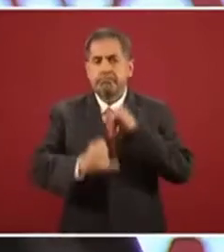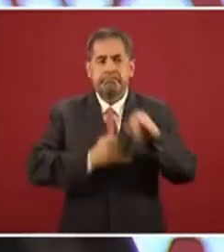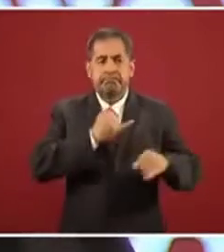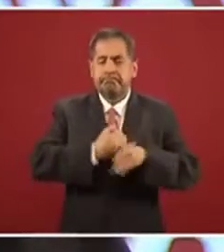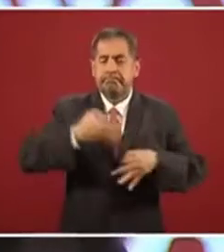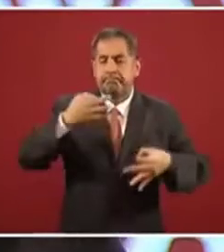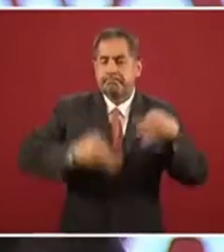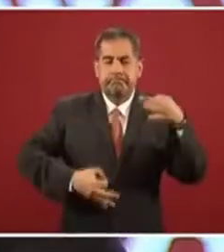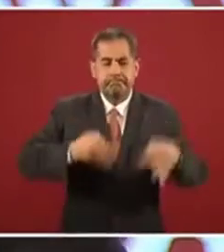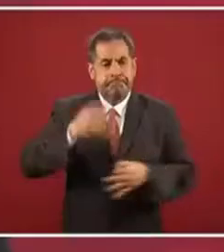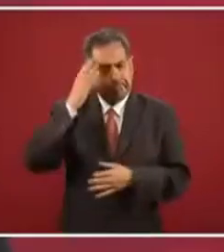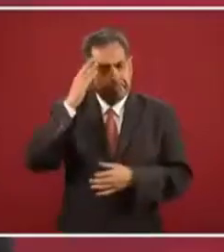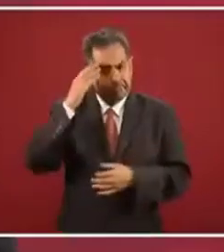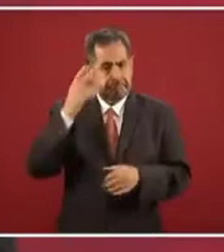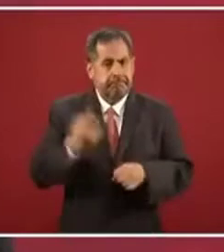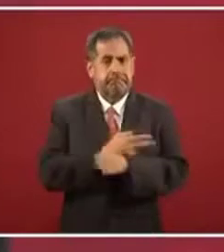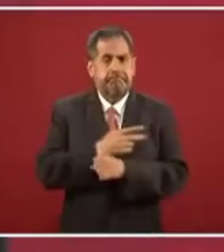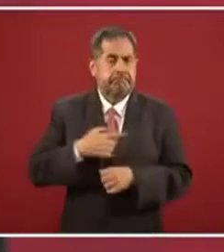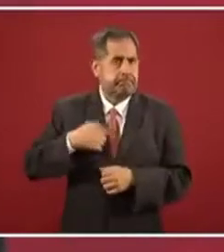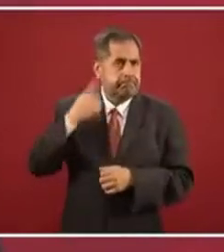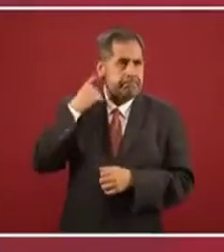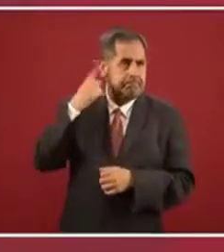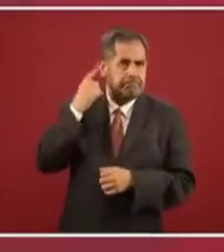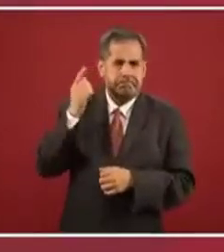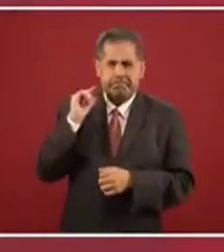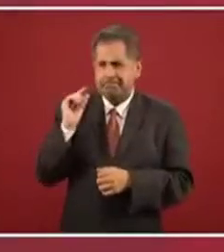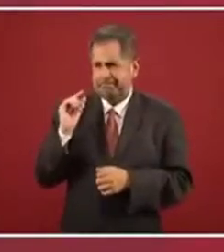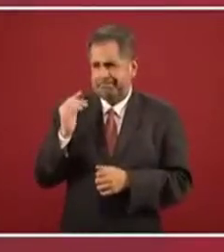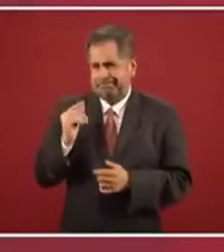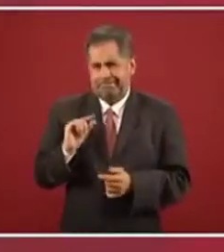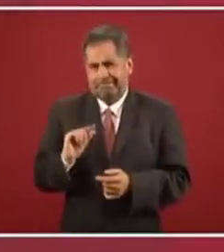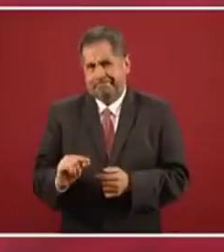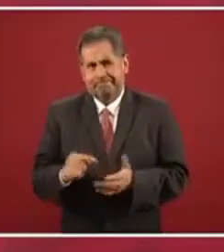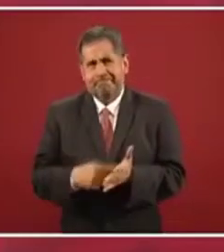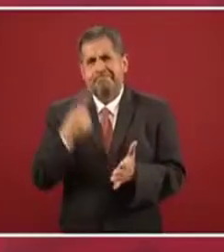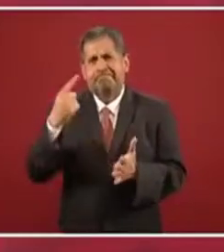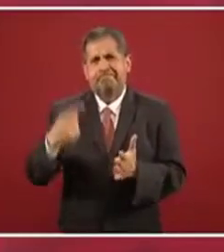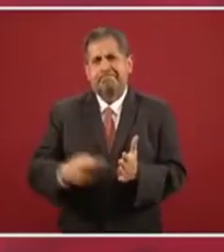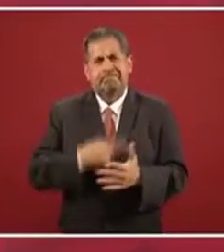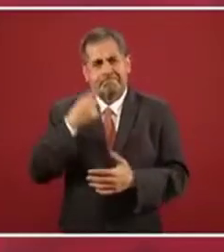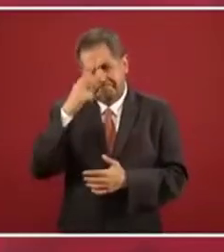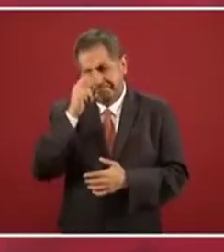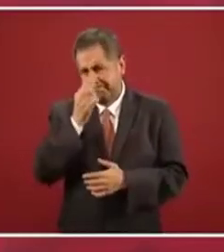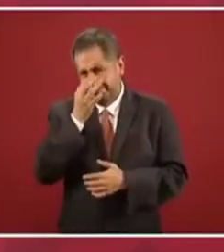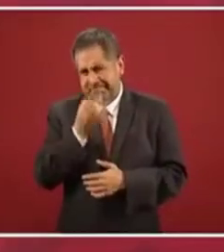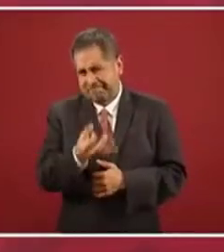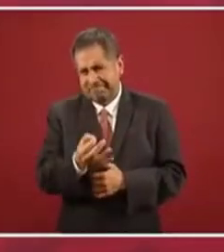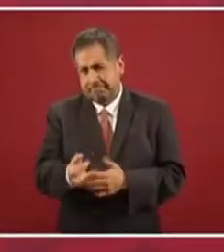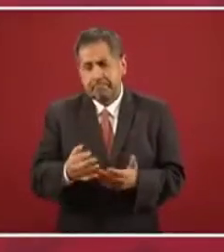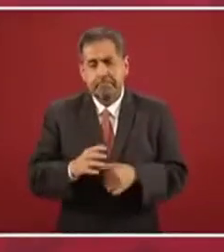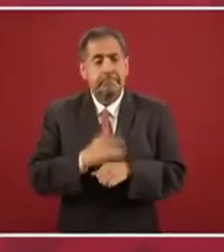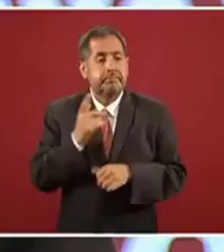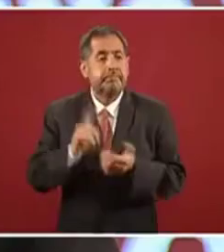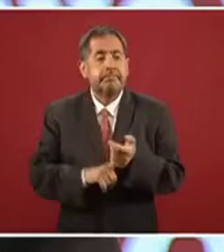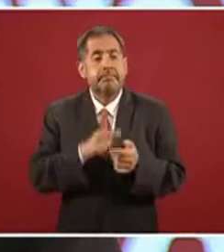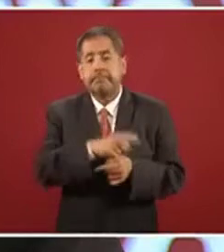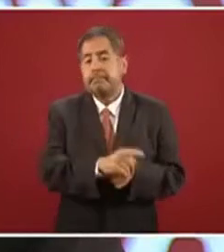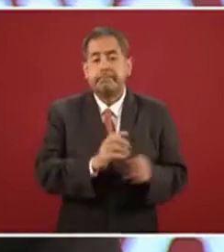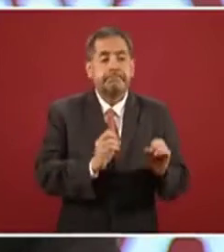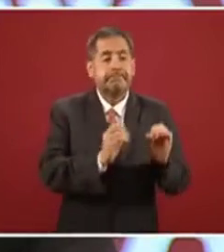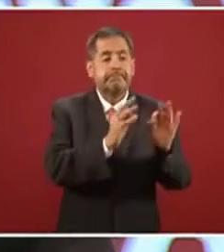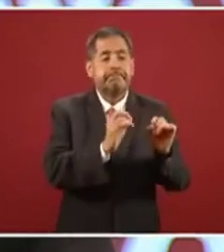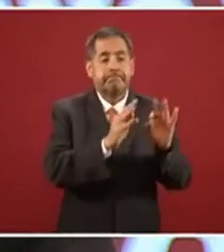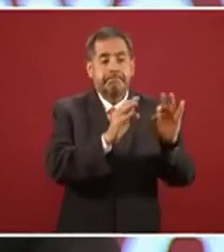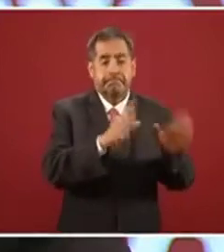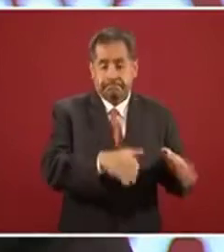yo sepa, es uno de los pocos casos en que hemos hecho algo así respecto a la posible violación de un